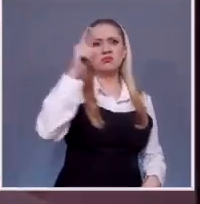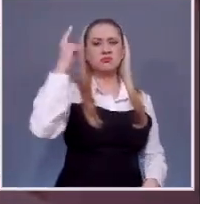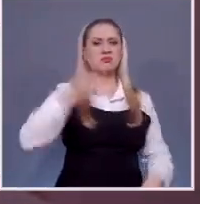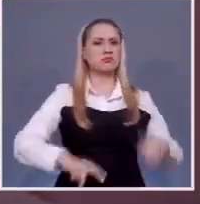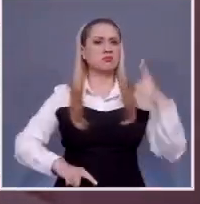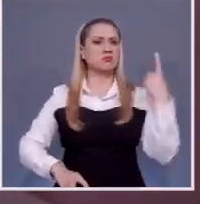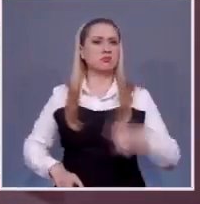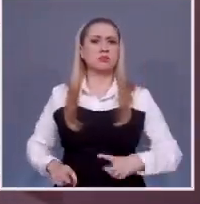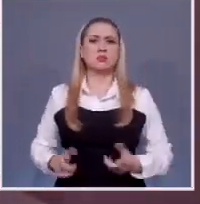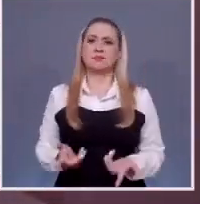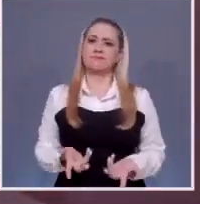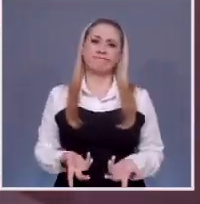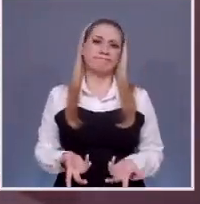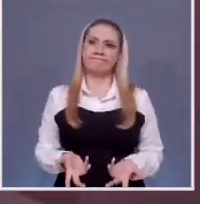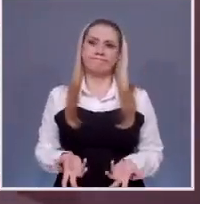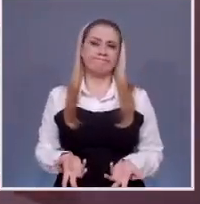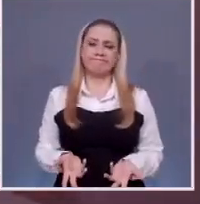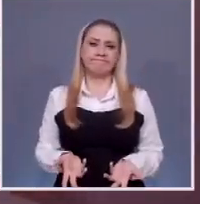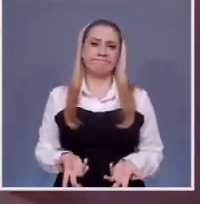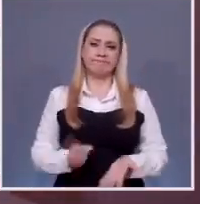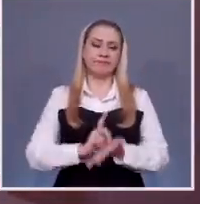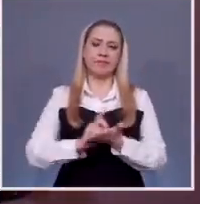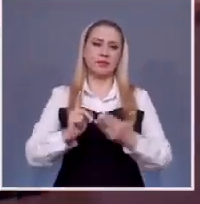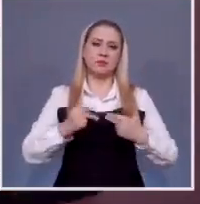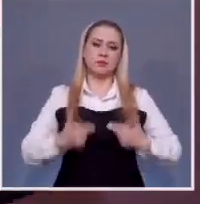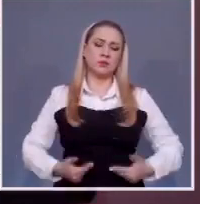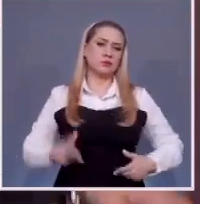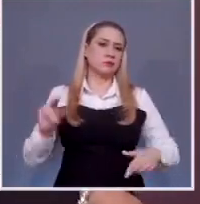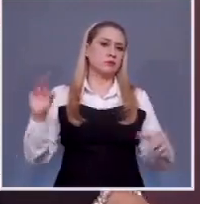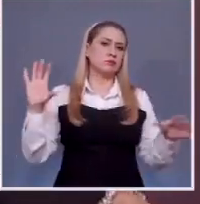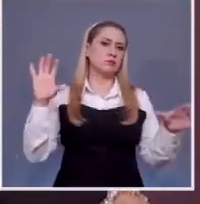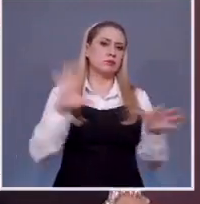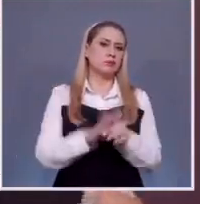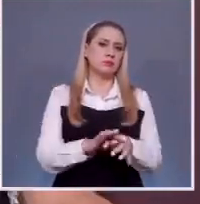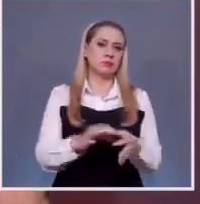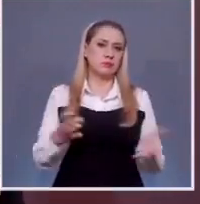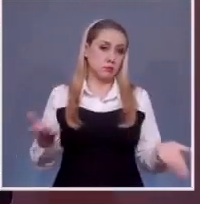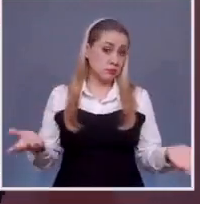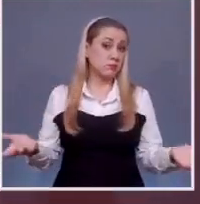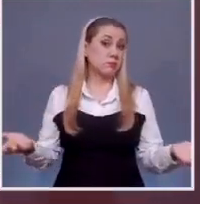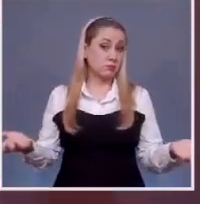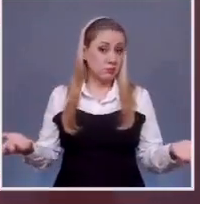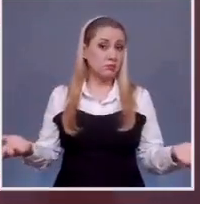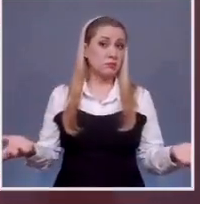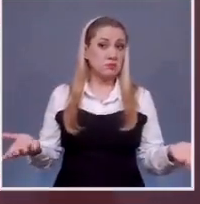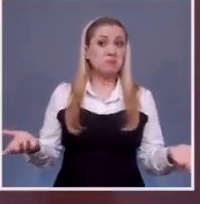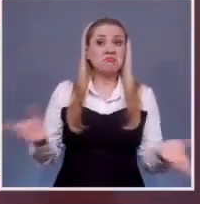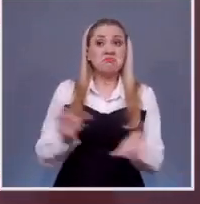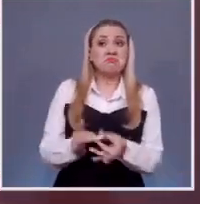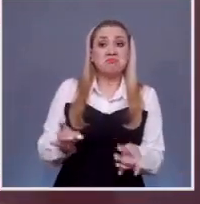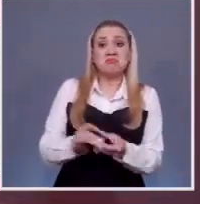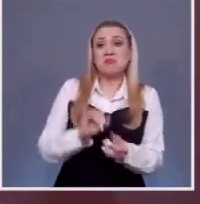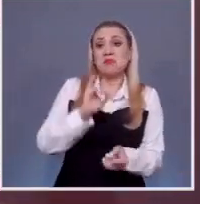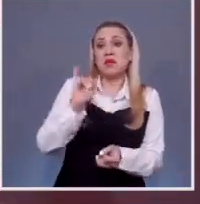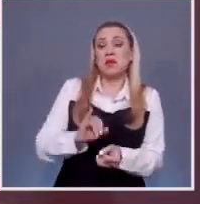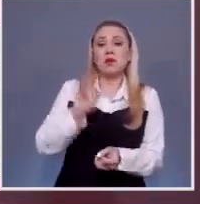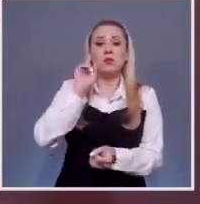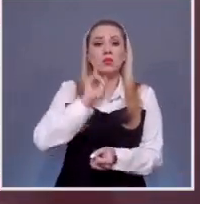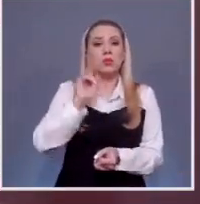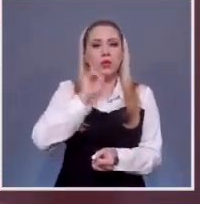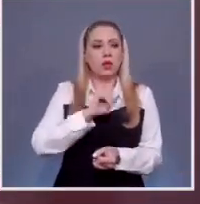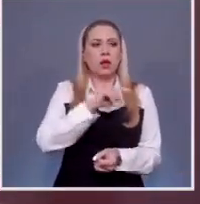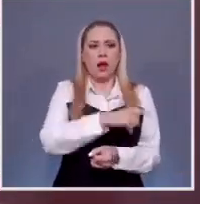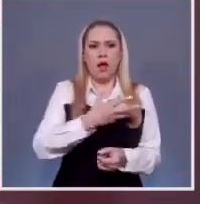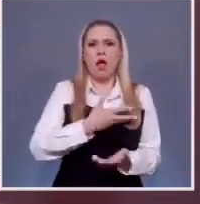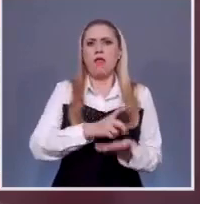alineado a los derechos humanos. Y que tampoco se habla de derechos humanos, como dice la doctora, ¿no? No se advierte que la mujer es titular de derechos humanos en